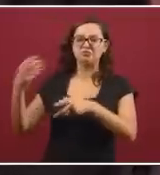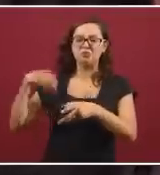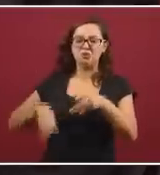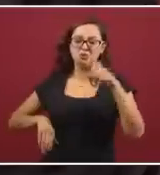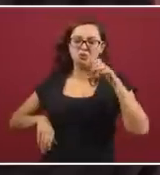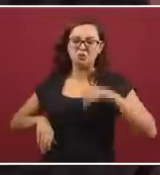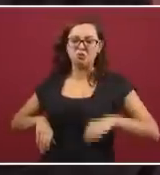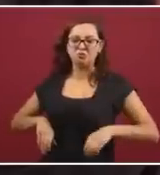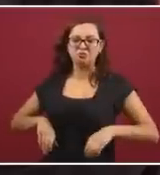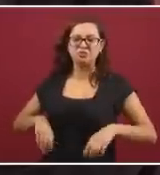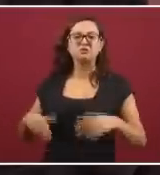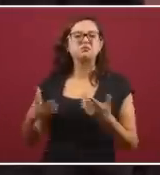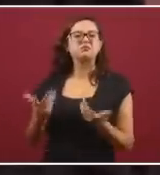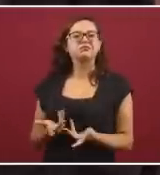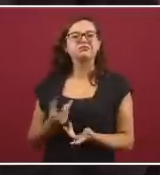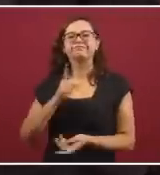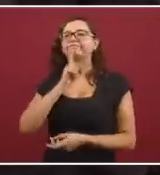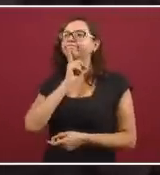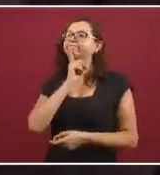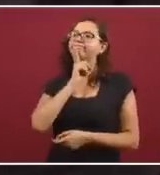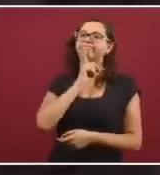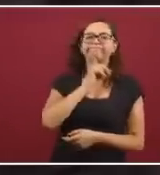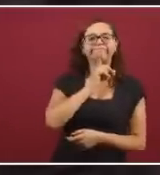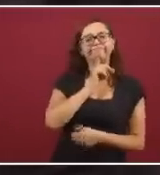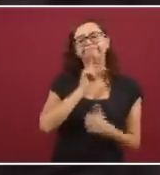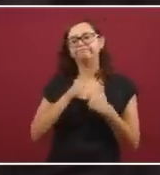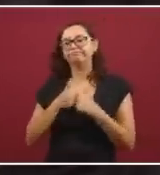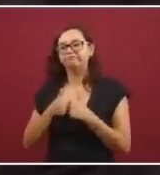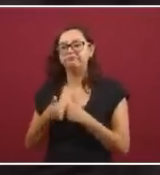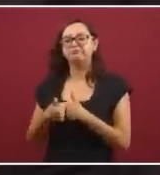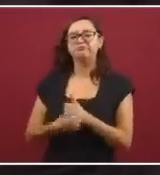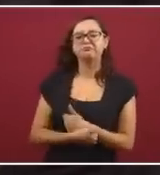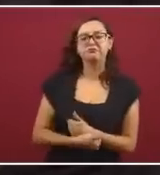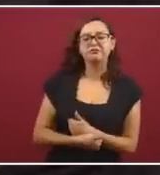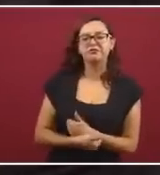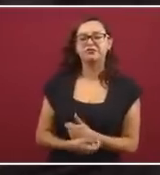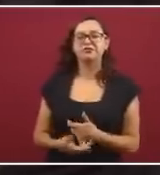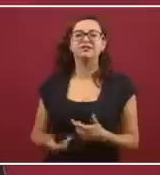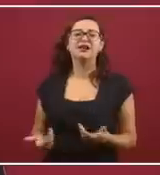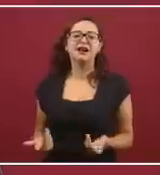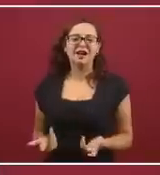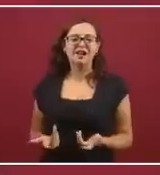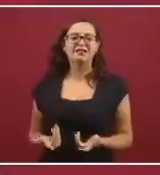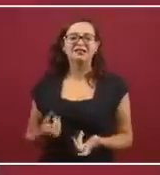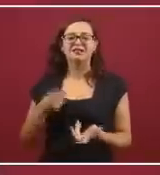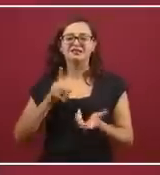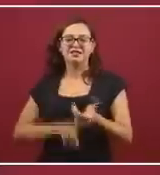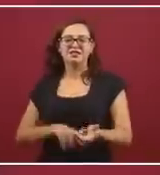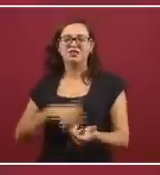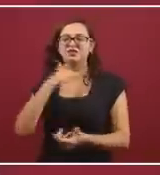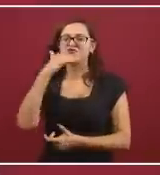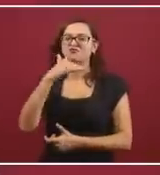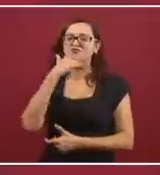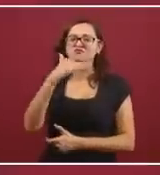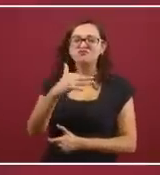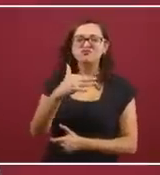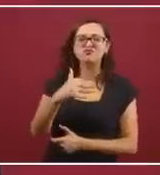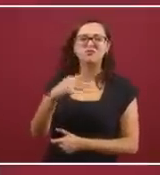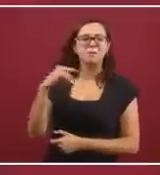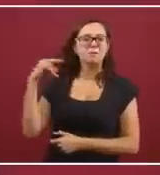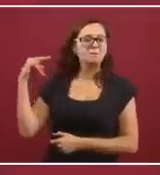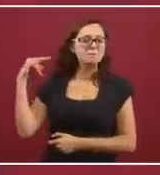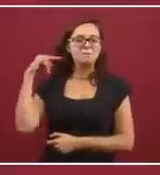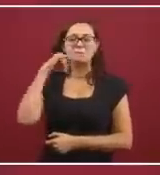pero siempre es cuando se hablaba de corrupción también existía esa hipocresía de